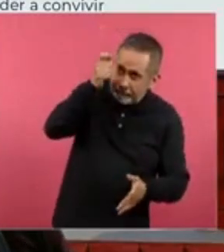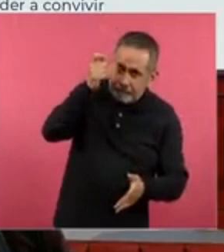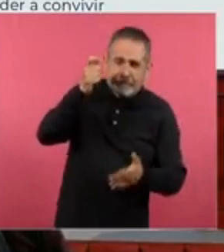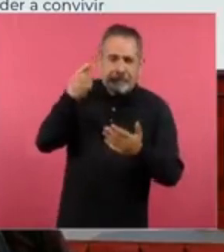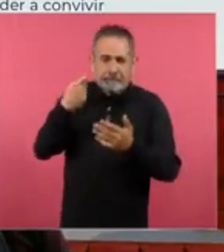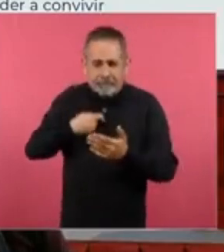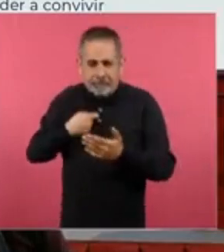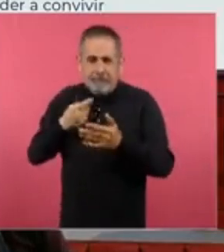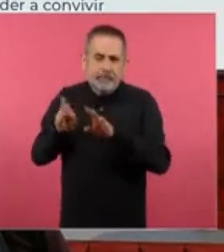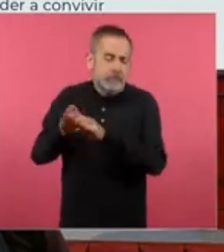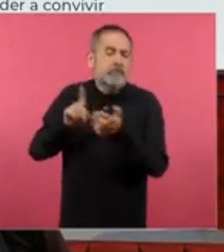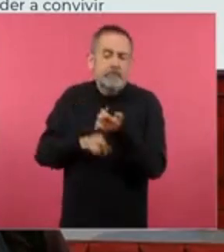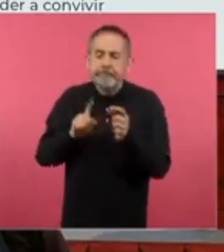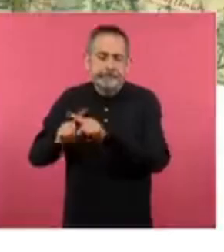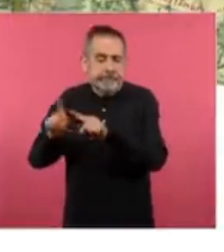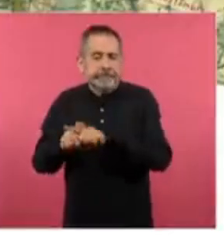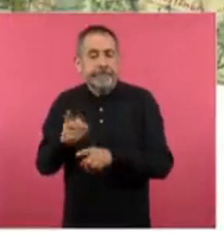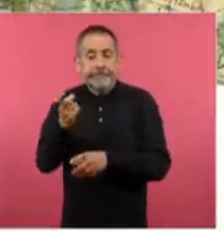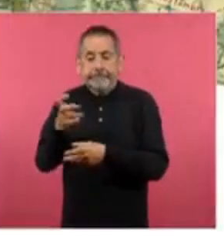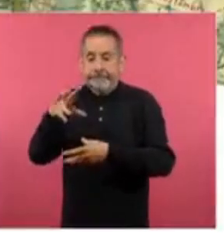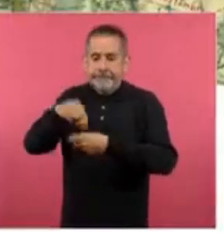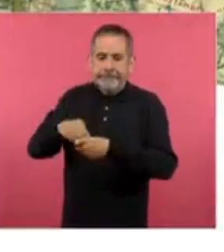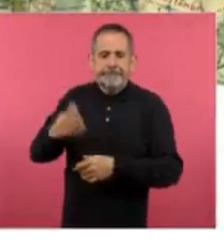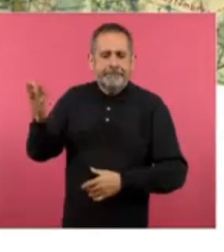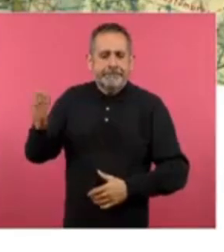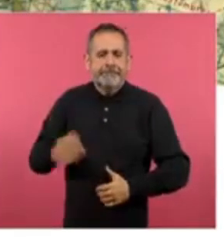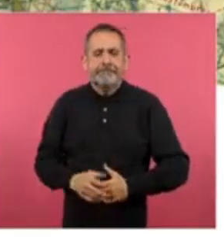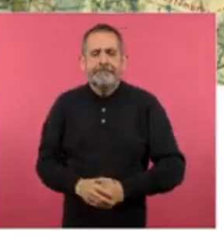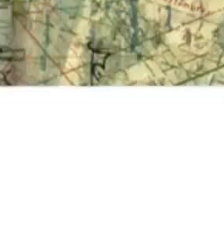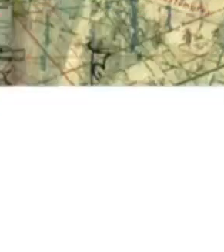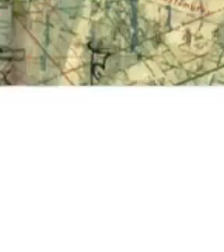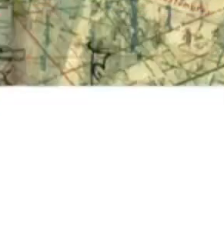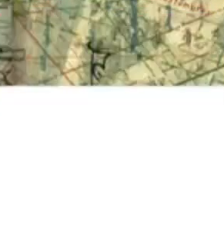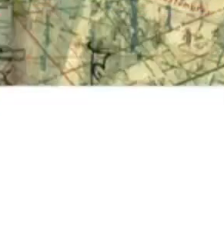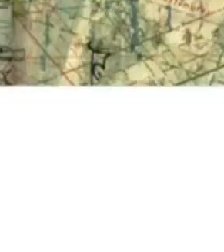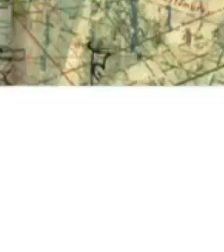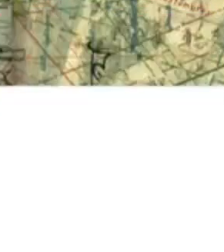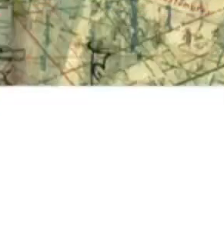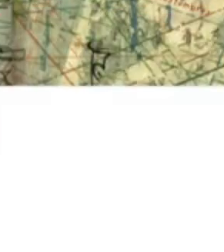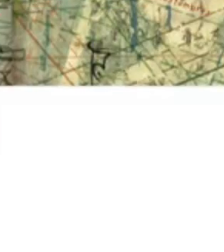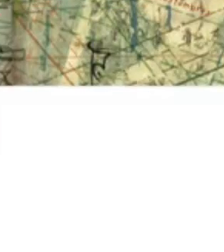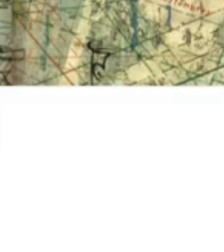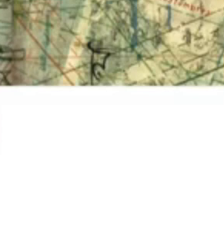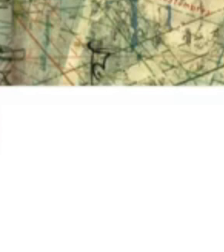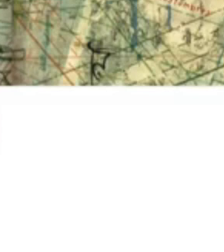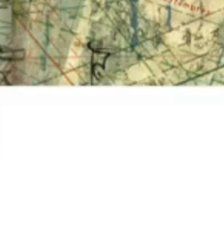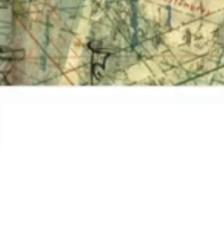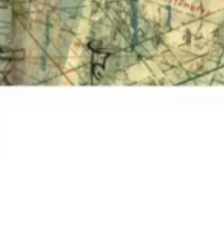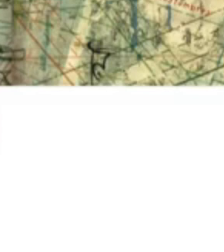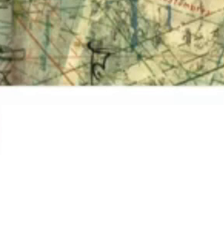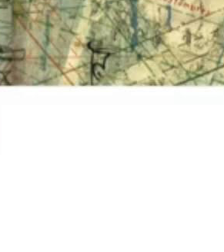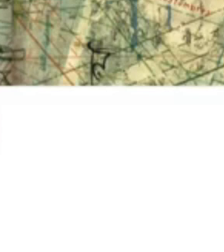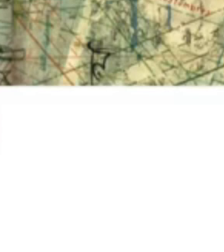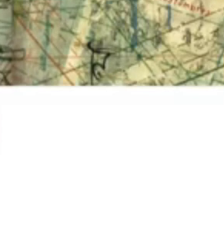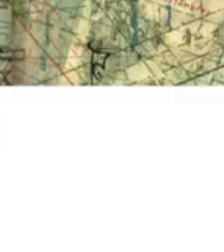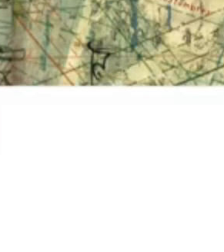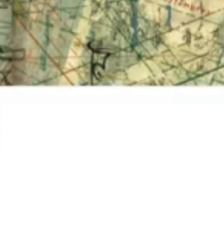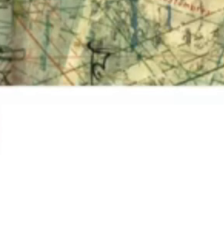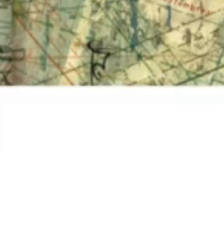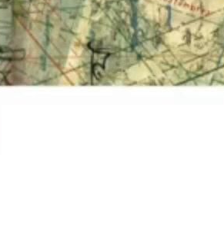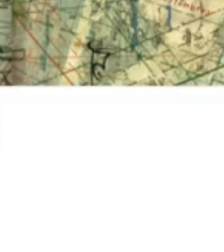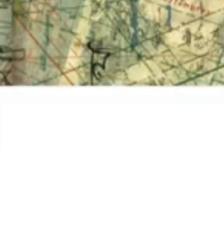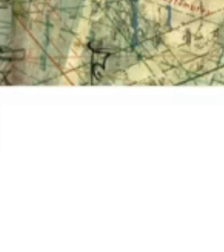hace, también es parte de lograr un desarrollo del pensamiento científico, el desarrollo del pensamiento